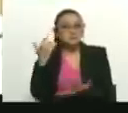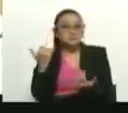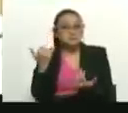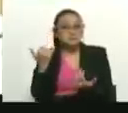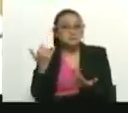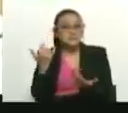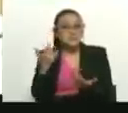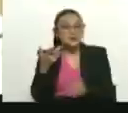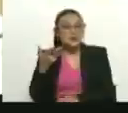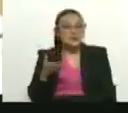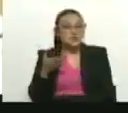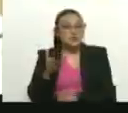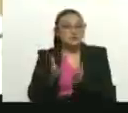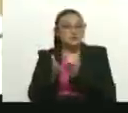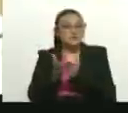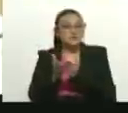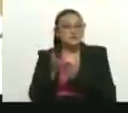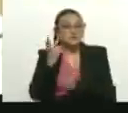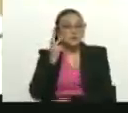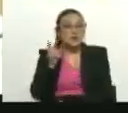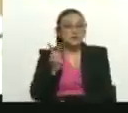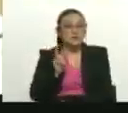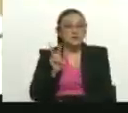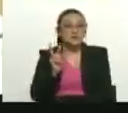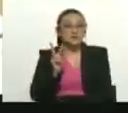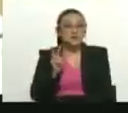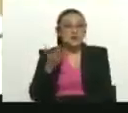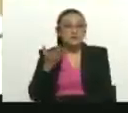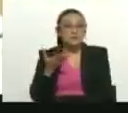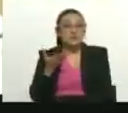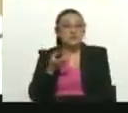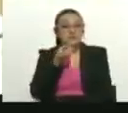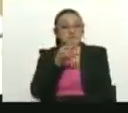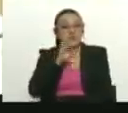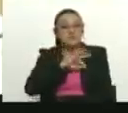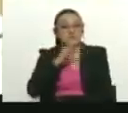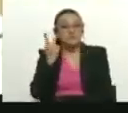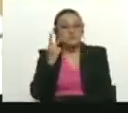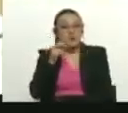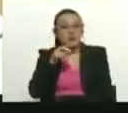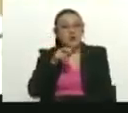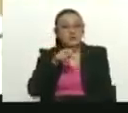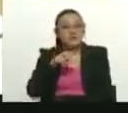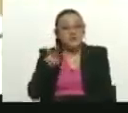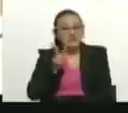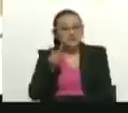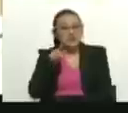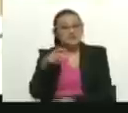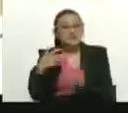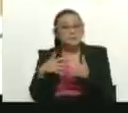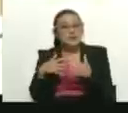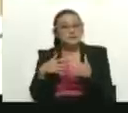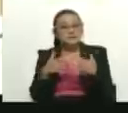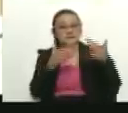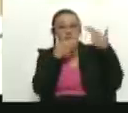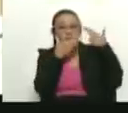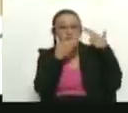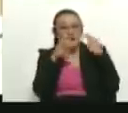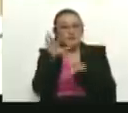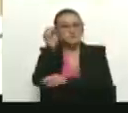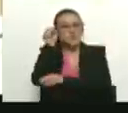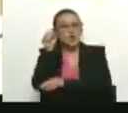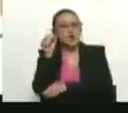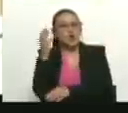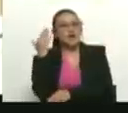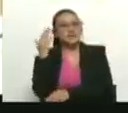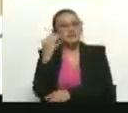cubría importantes servicios para Venezuela, importantes beneficios para Venezuela. Esta empresa fue secuestrada en tiempos del gobierno de